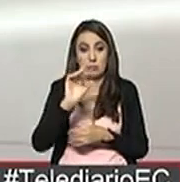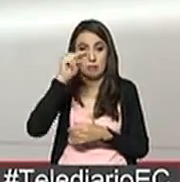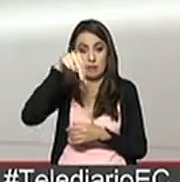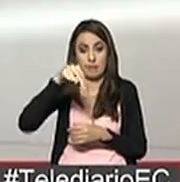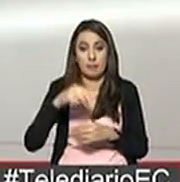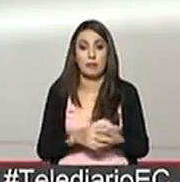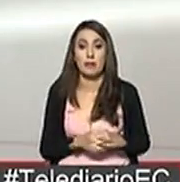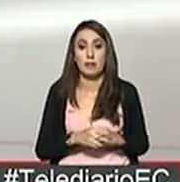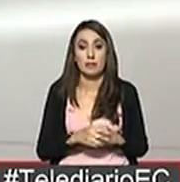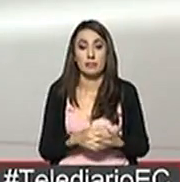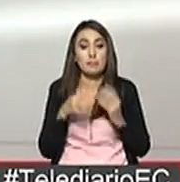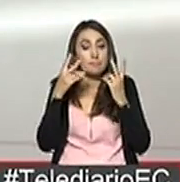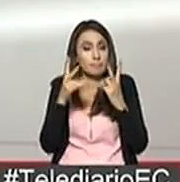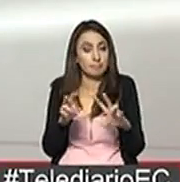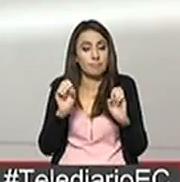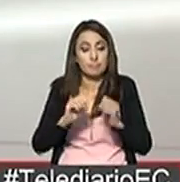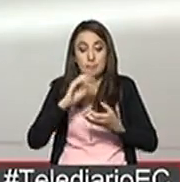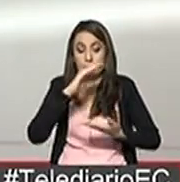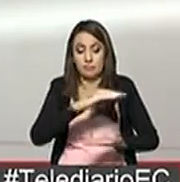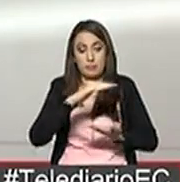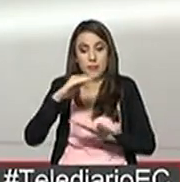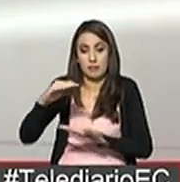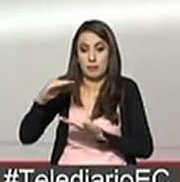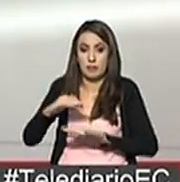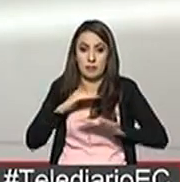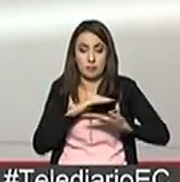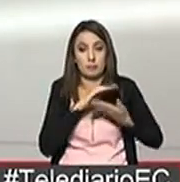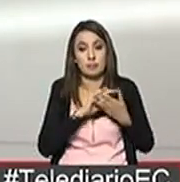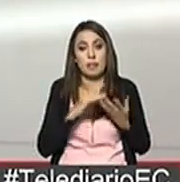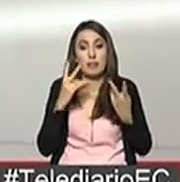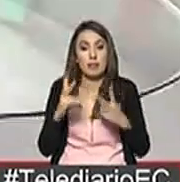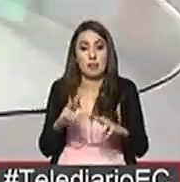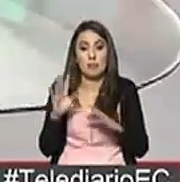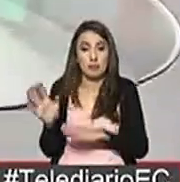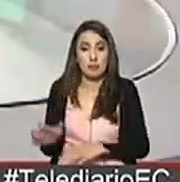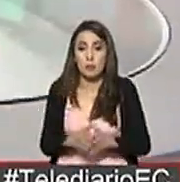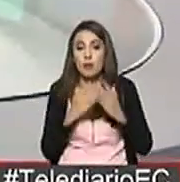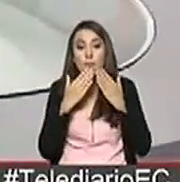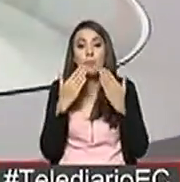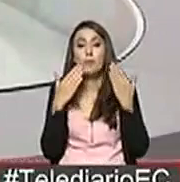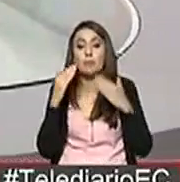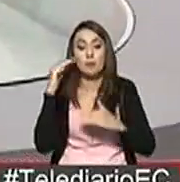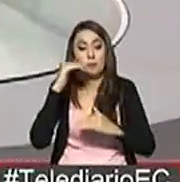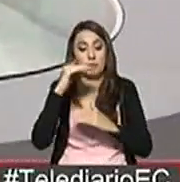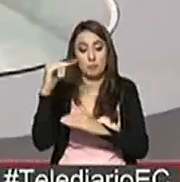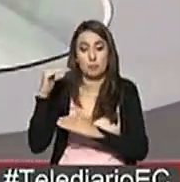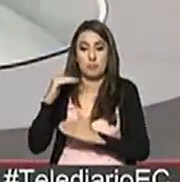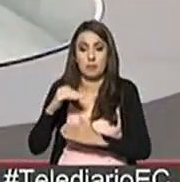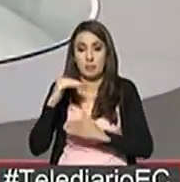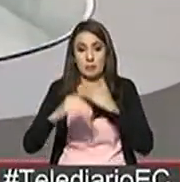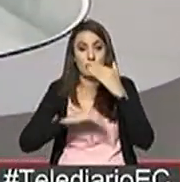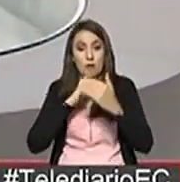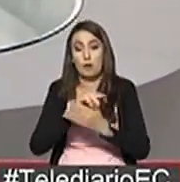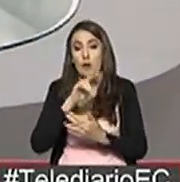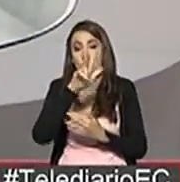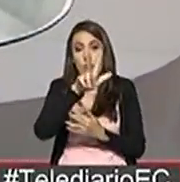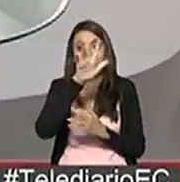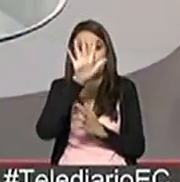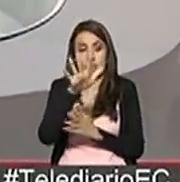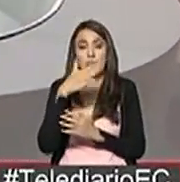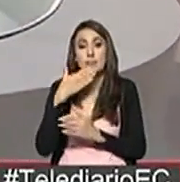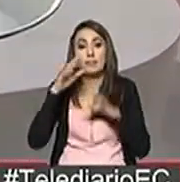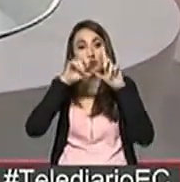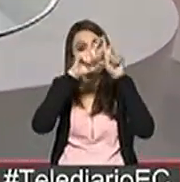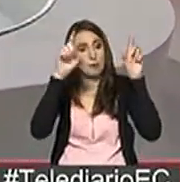a cerveceros de 19 provincias del país, cerveceros artesanales de 19 provincias del territorio ecuatoriano, 85 empresarios han